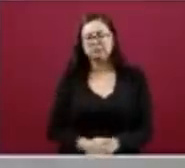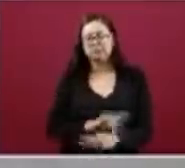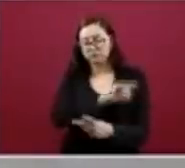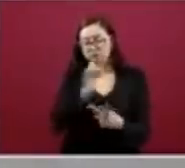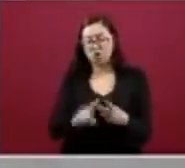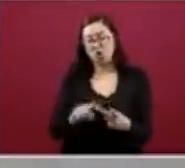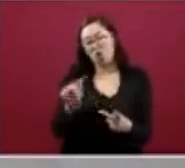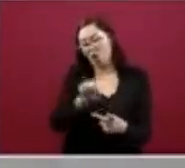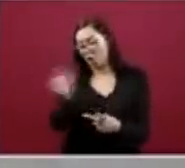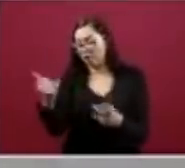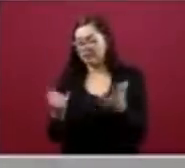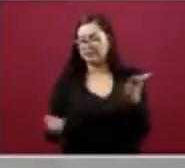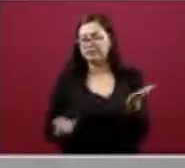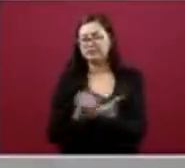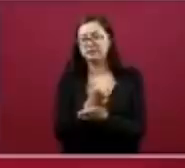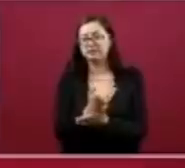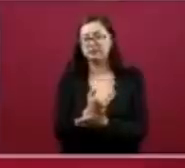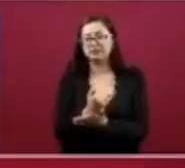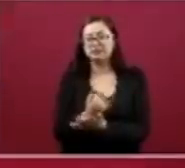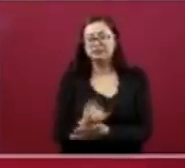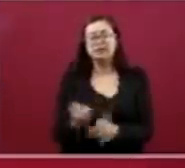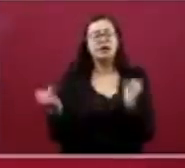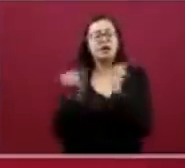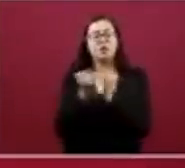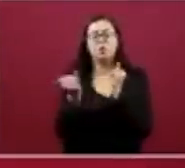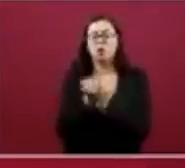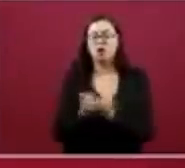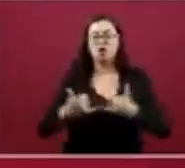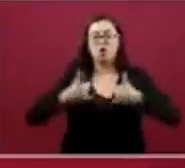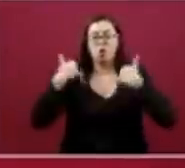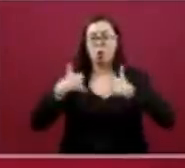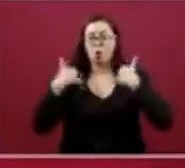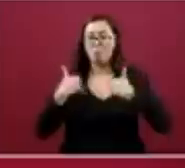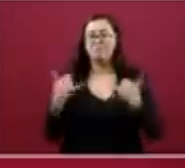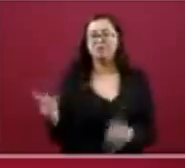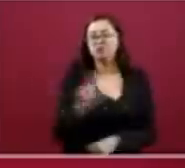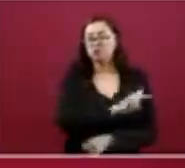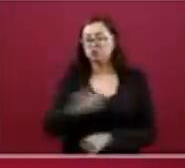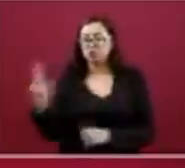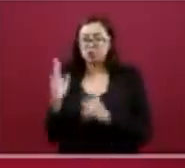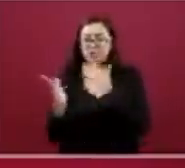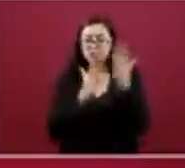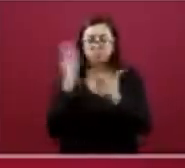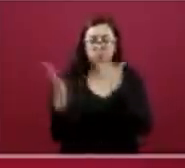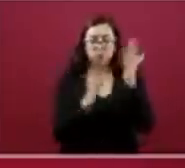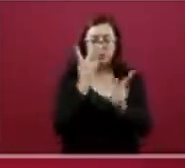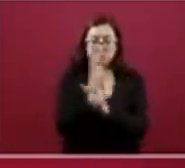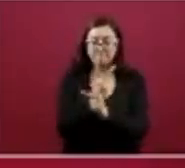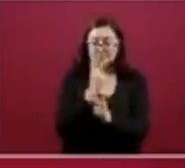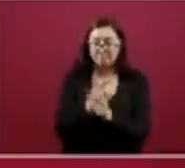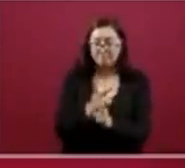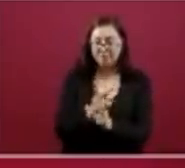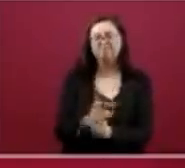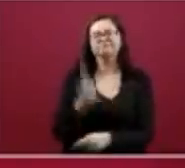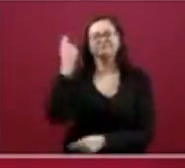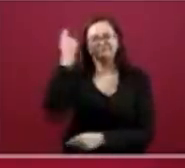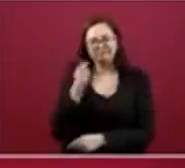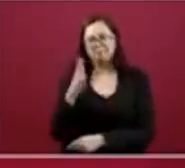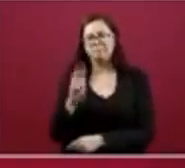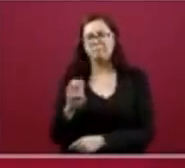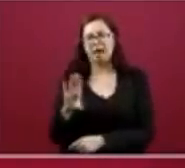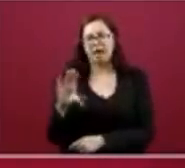así es que todos los jóvenes que estudian preparatoria, su beca,